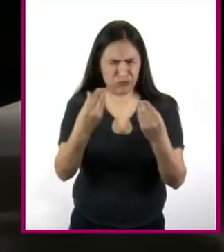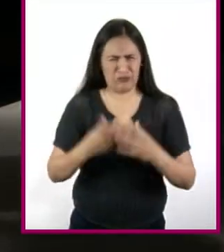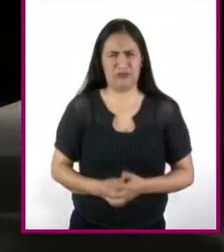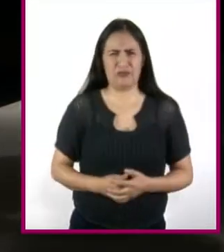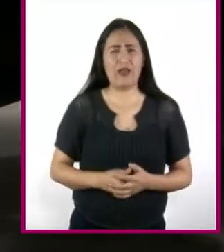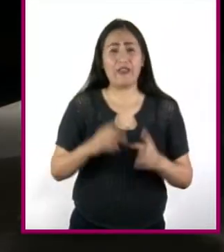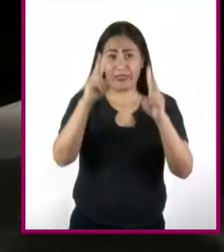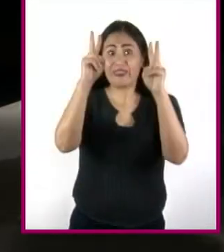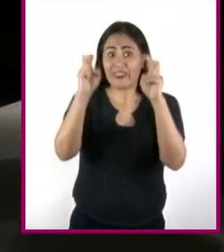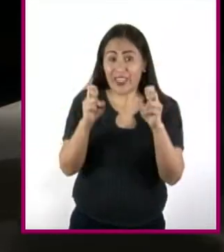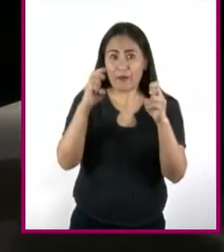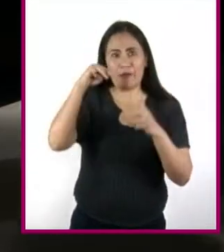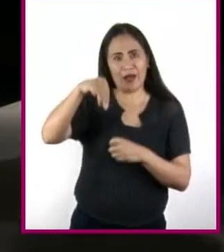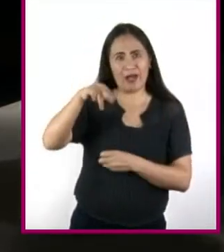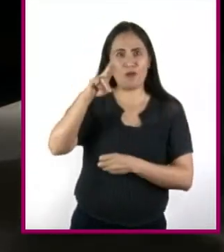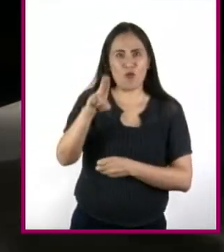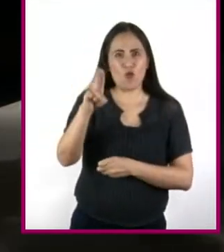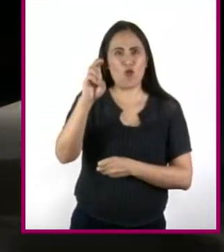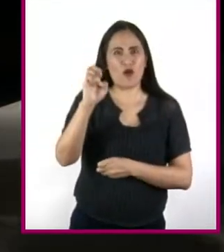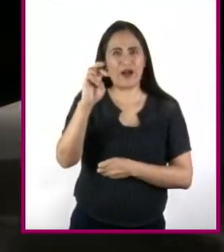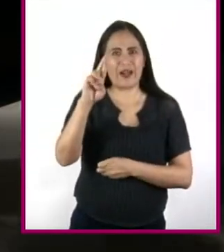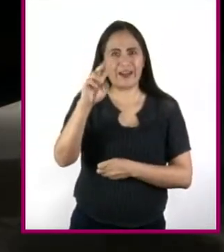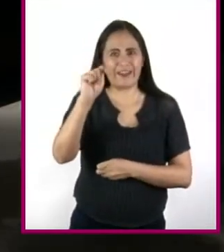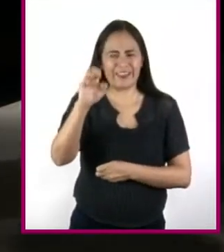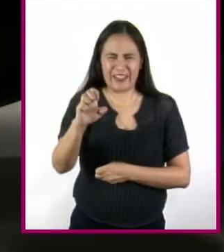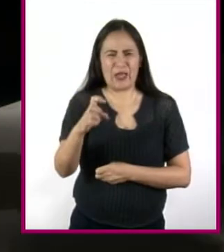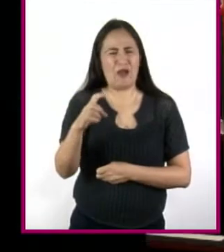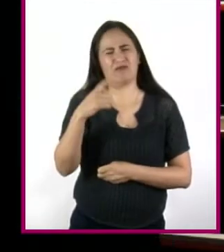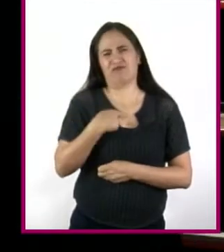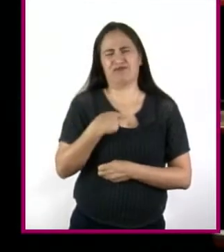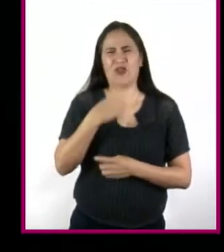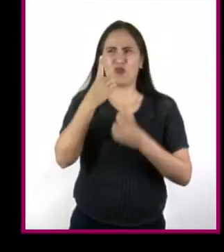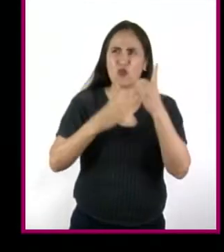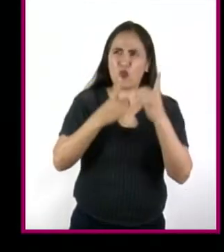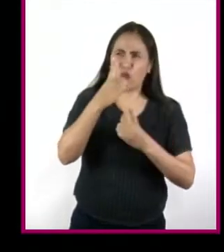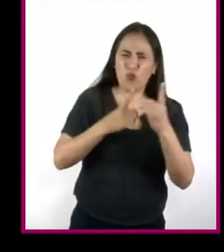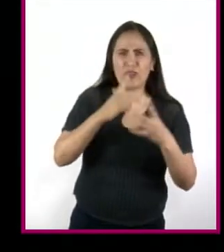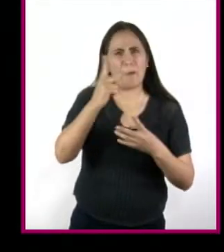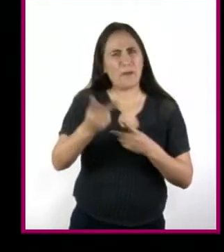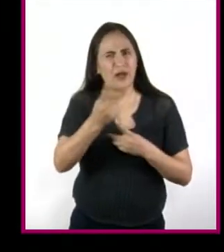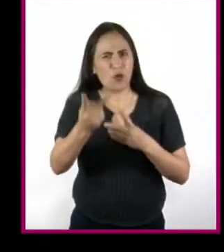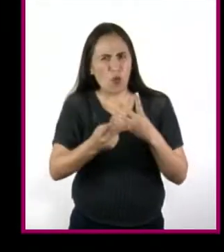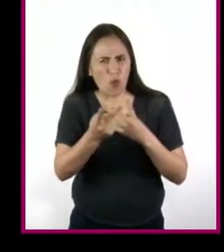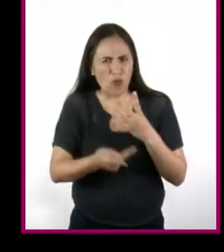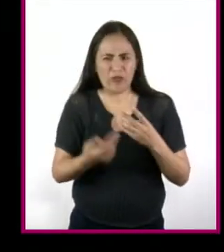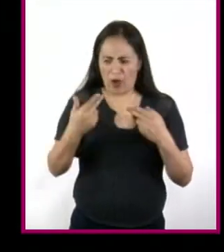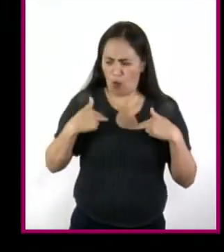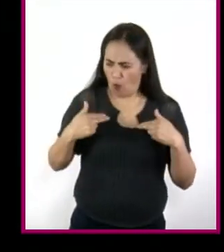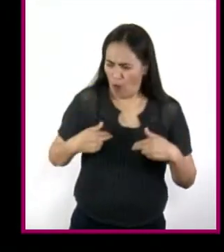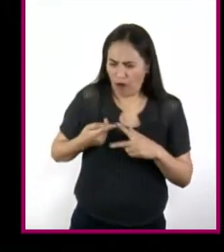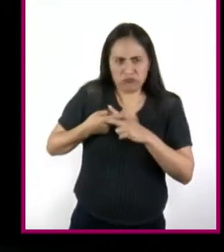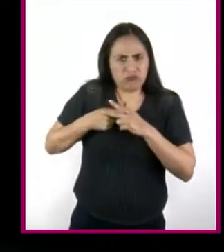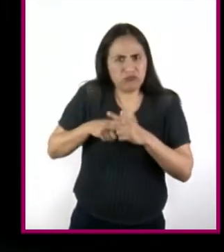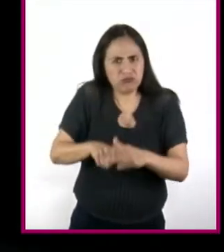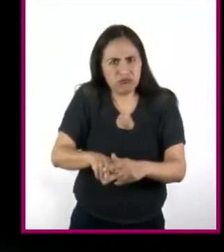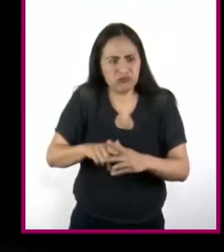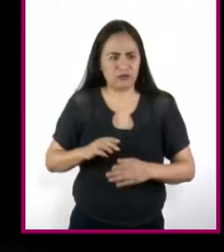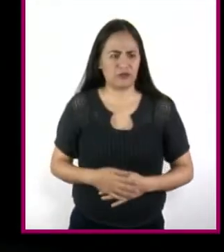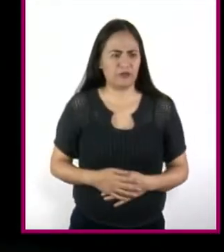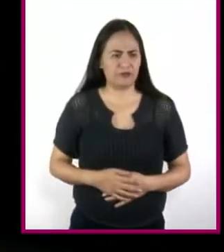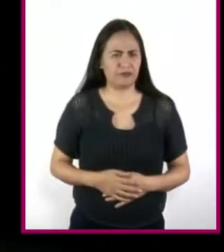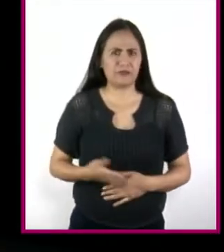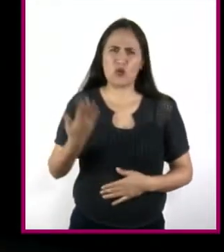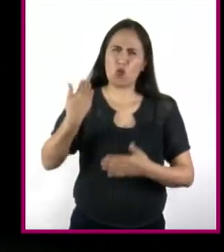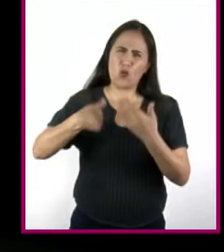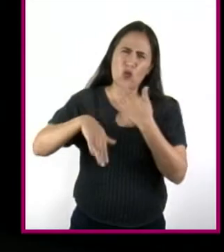humanidad quizá desde que los seres humanos comenzaron a existir. Un ejemplo muy claro de que la muerte nos ha intrigado desde hace